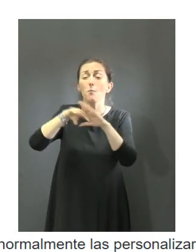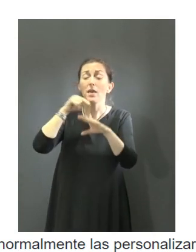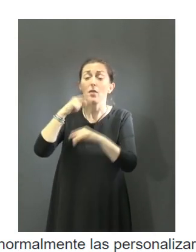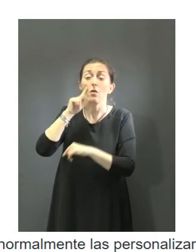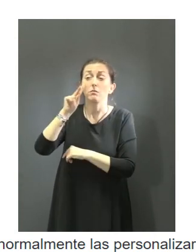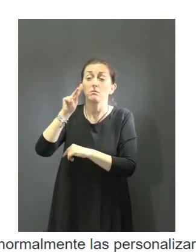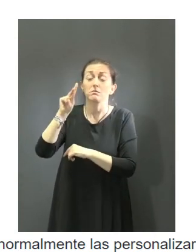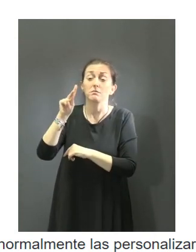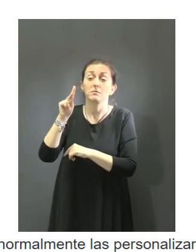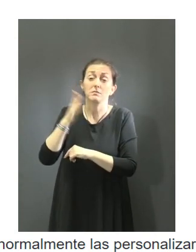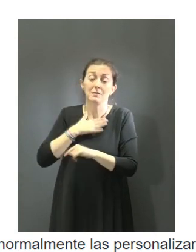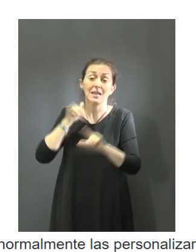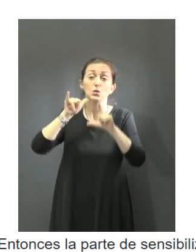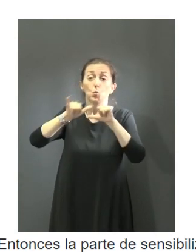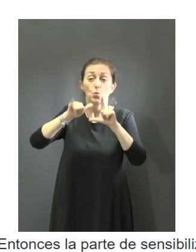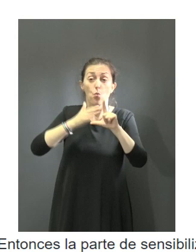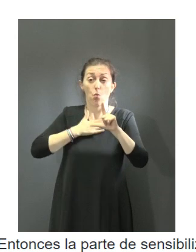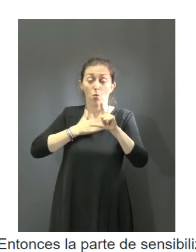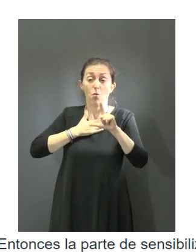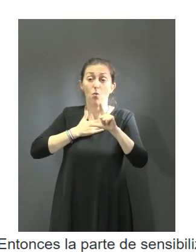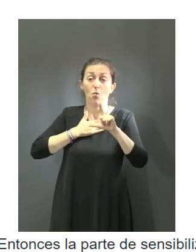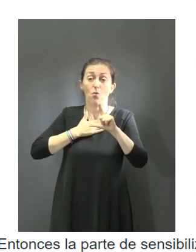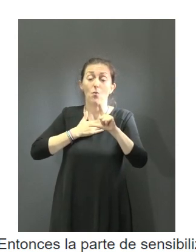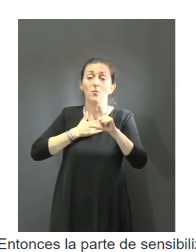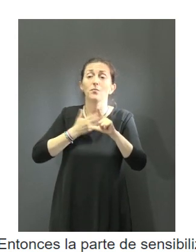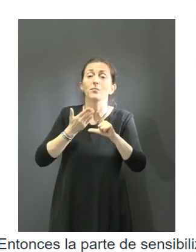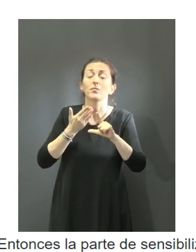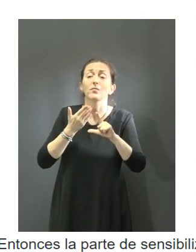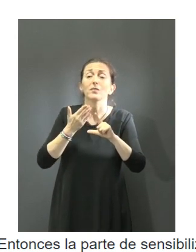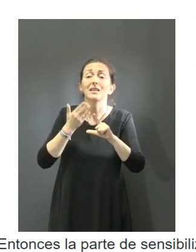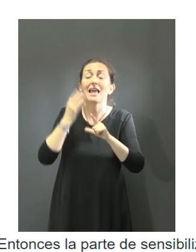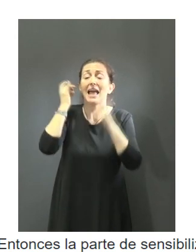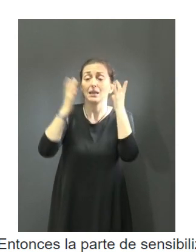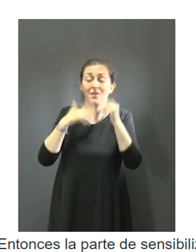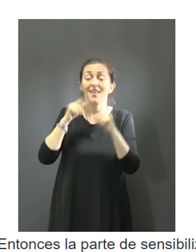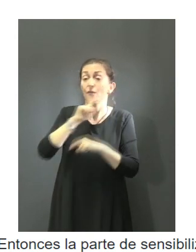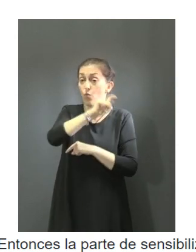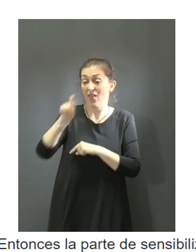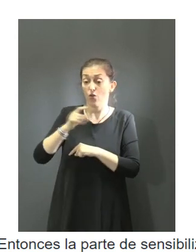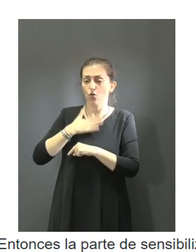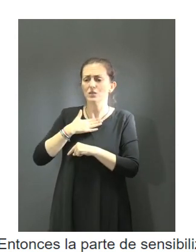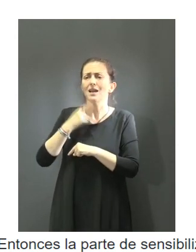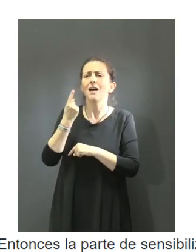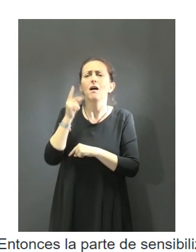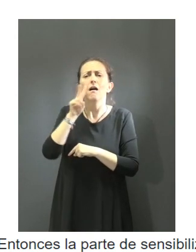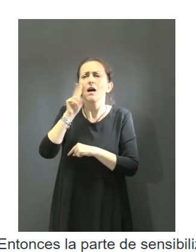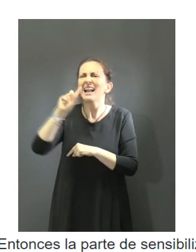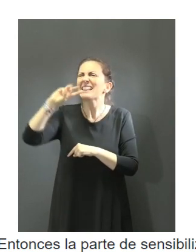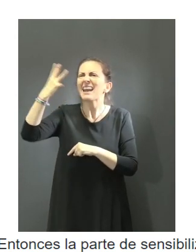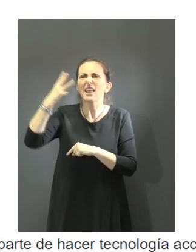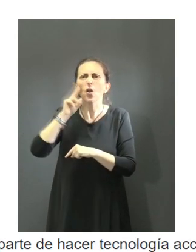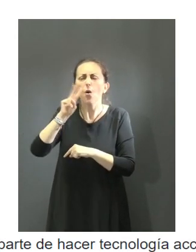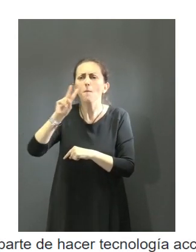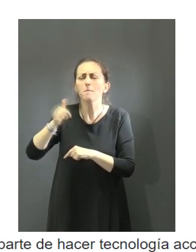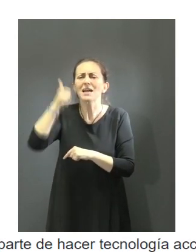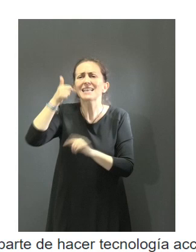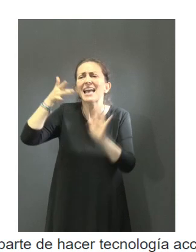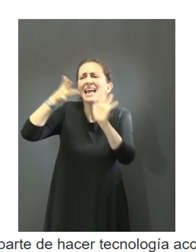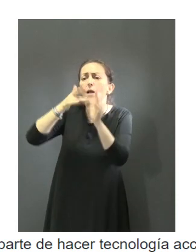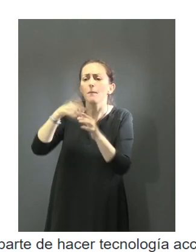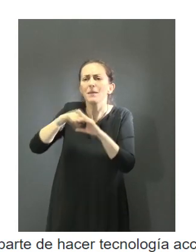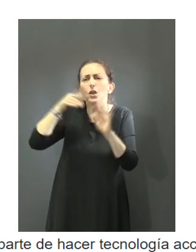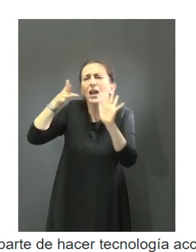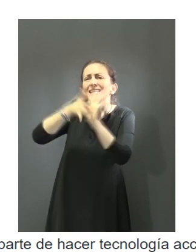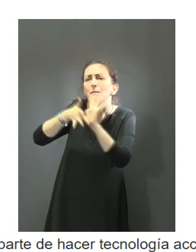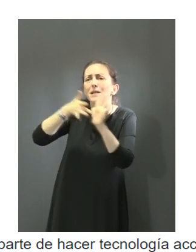más vistos en el canal de YouTube del área Tercera Actividad en la Fundación es un vídeo explicativo de cómo se